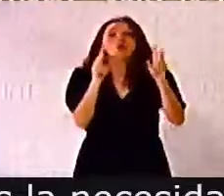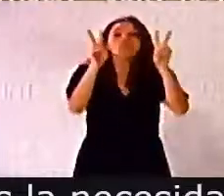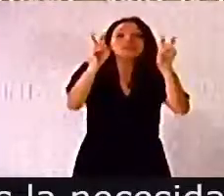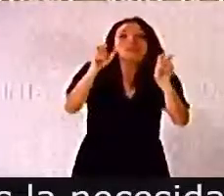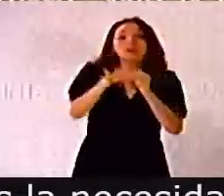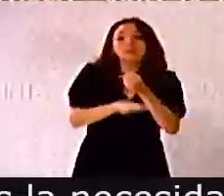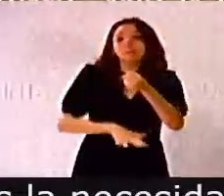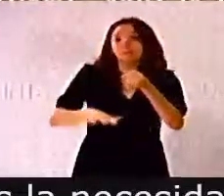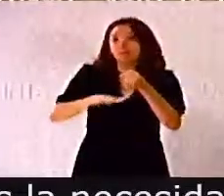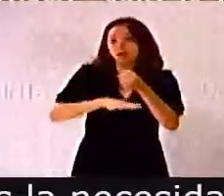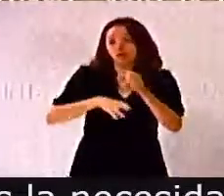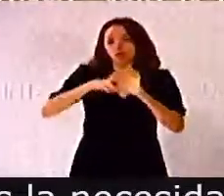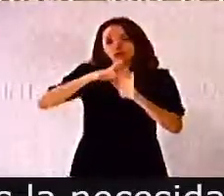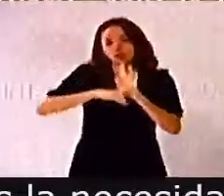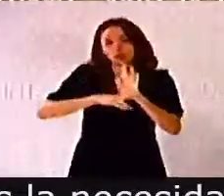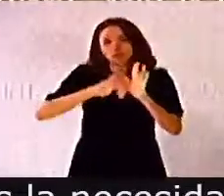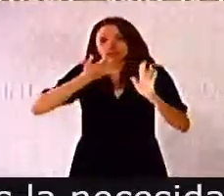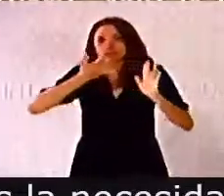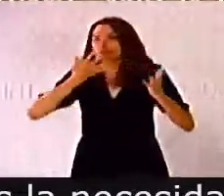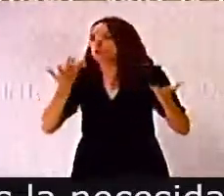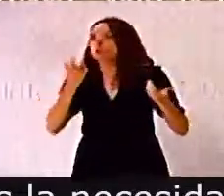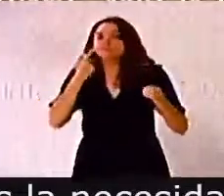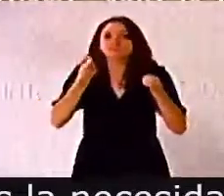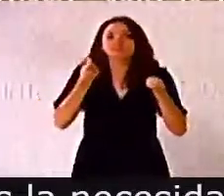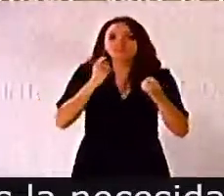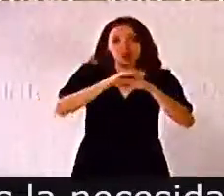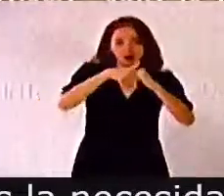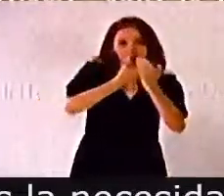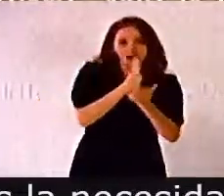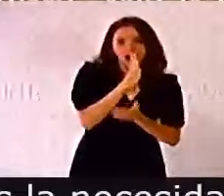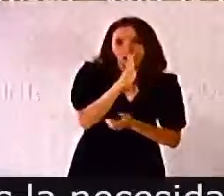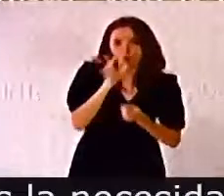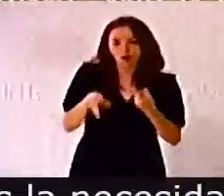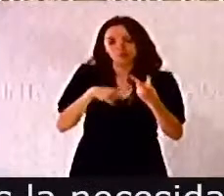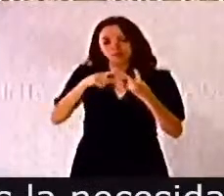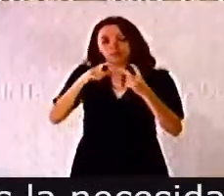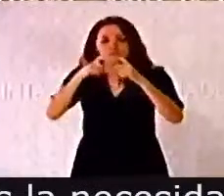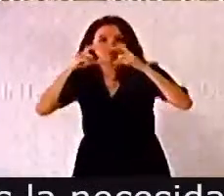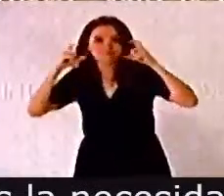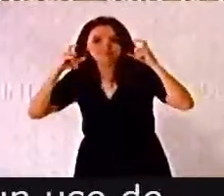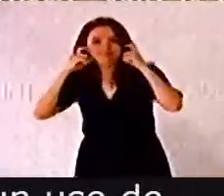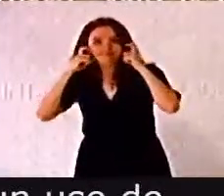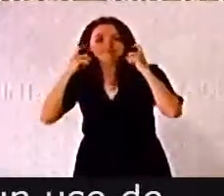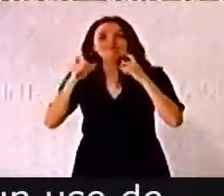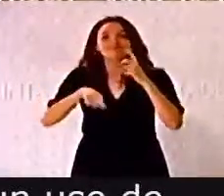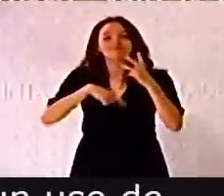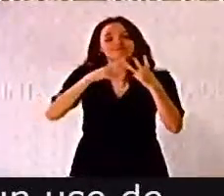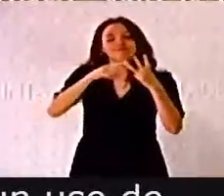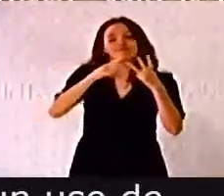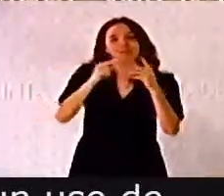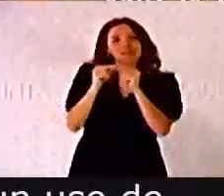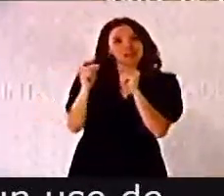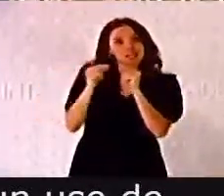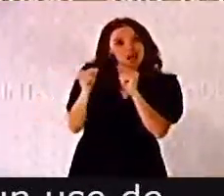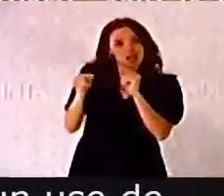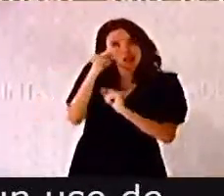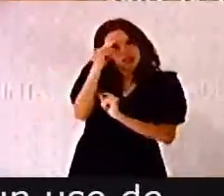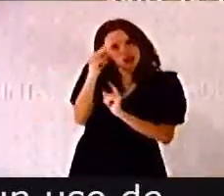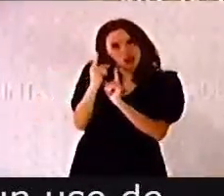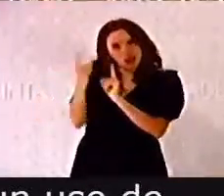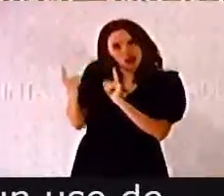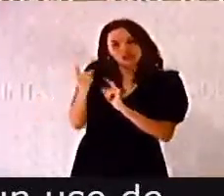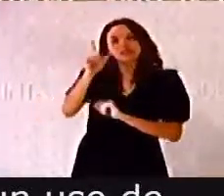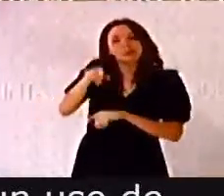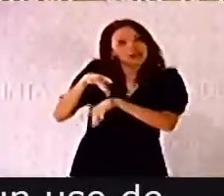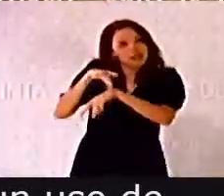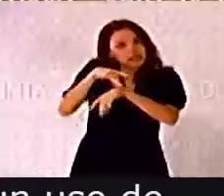como el lavado de manos, el uso de las mascarillas y las distancias, establecer guías,